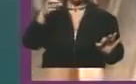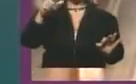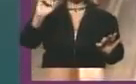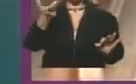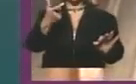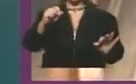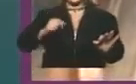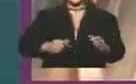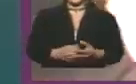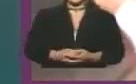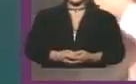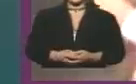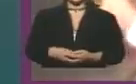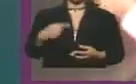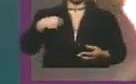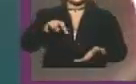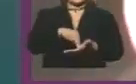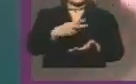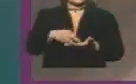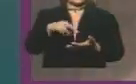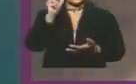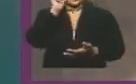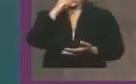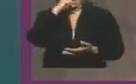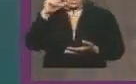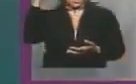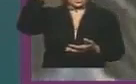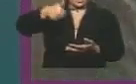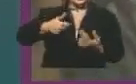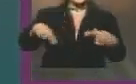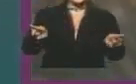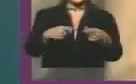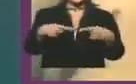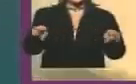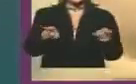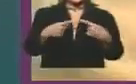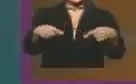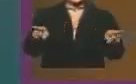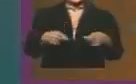muy querido, y me acabé con los